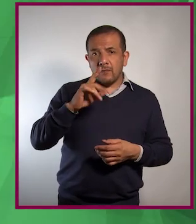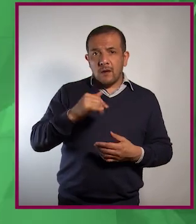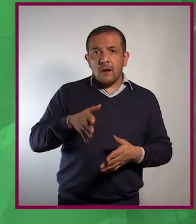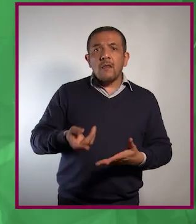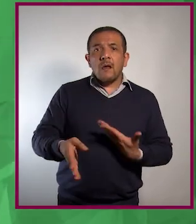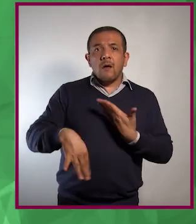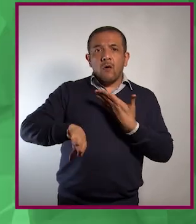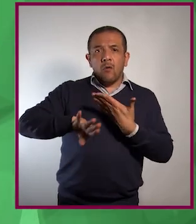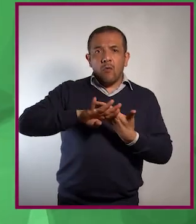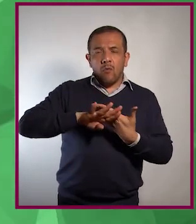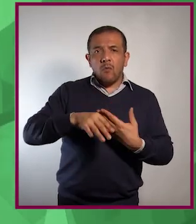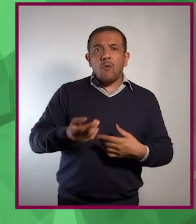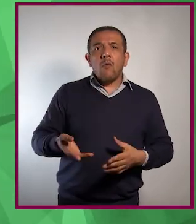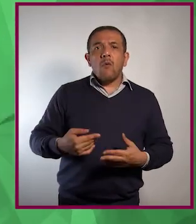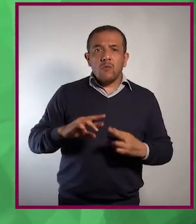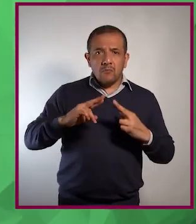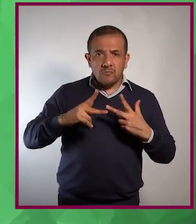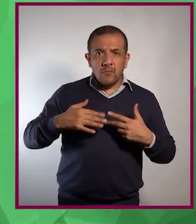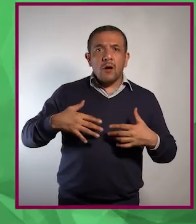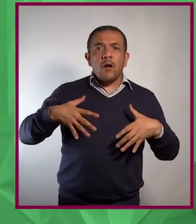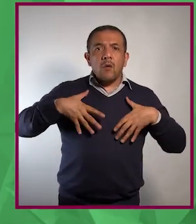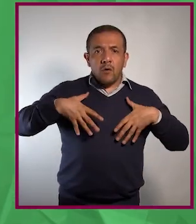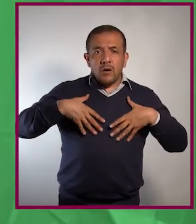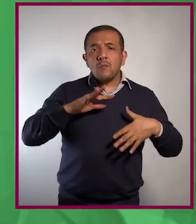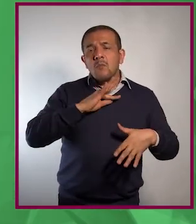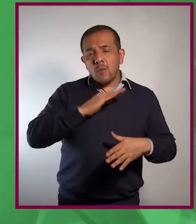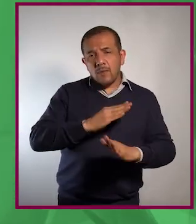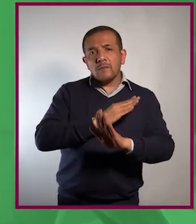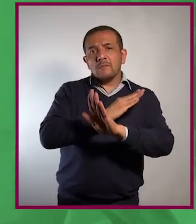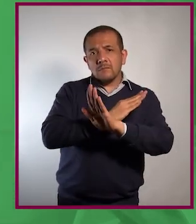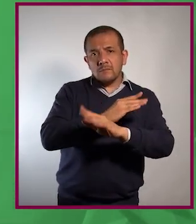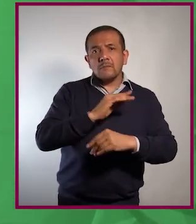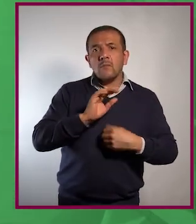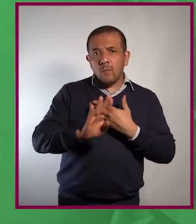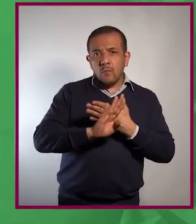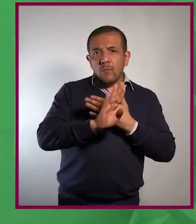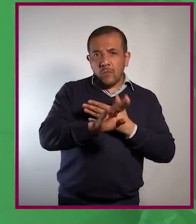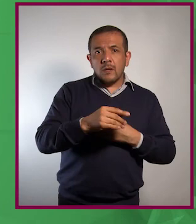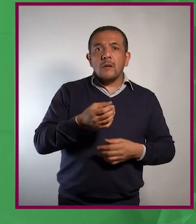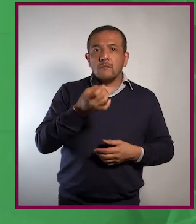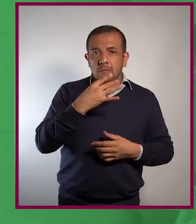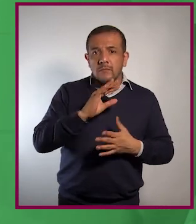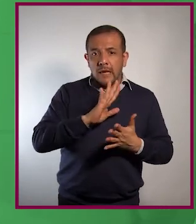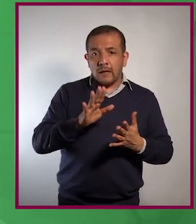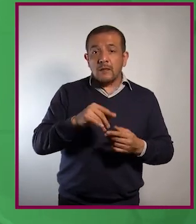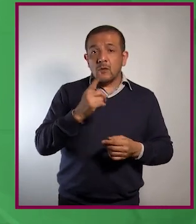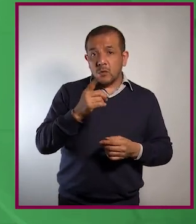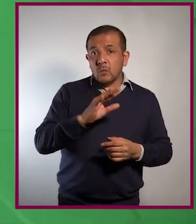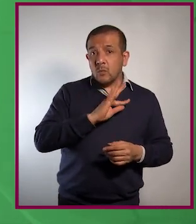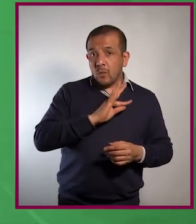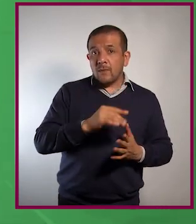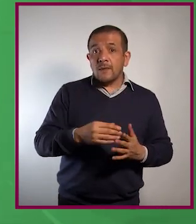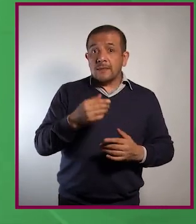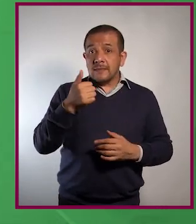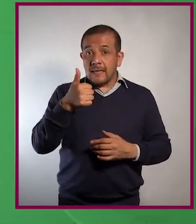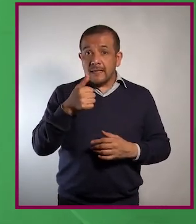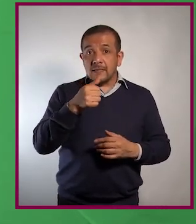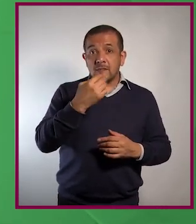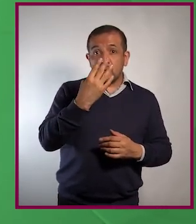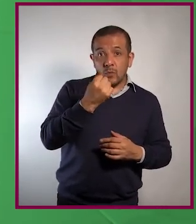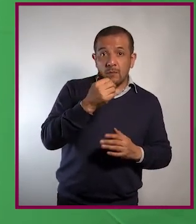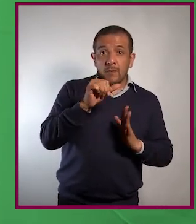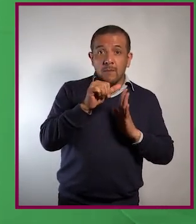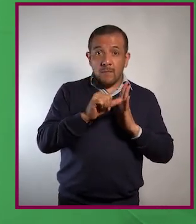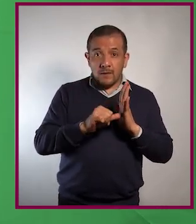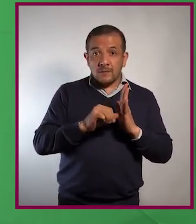bacteria que afecta a los pulmones, por lo tanto es curable y prevenible. Y el paciente se cura de 6 a 9 meses si sigue